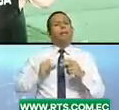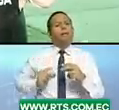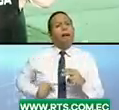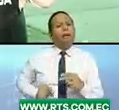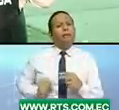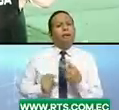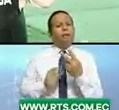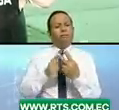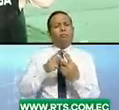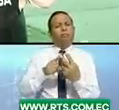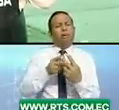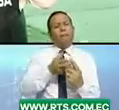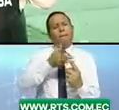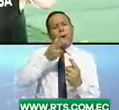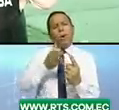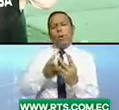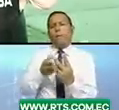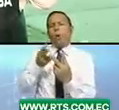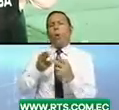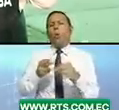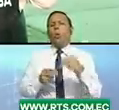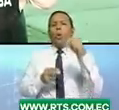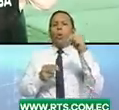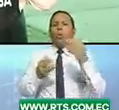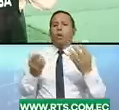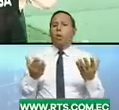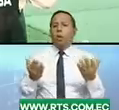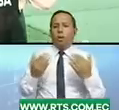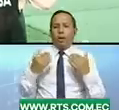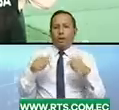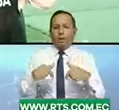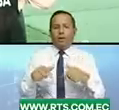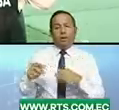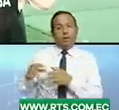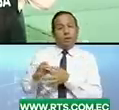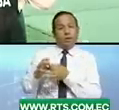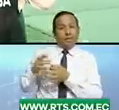de Guayaquil. Charlie Pisa con la información. Buenas noches, Charlie.